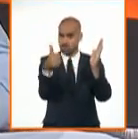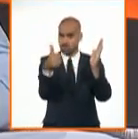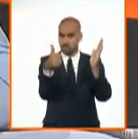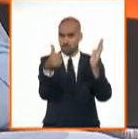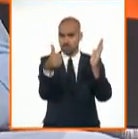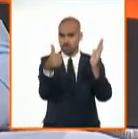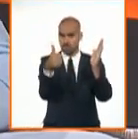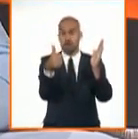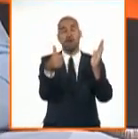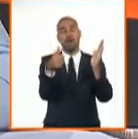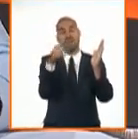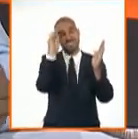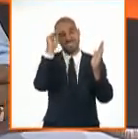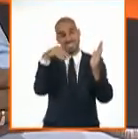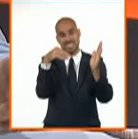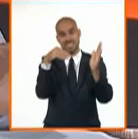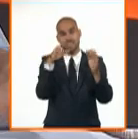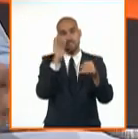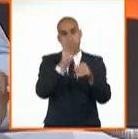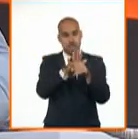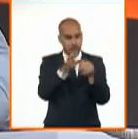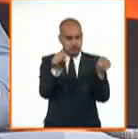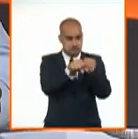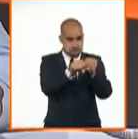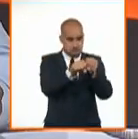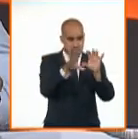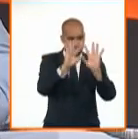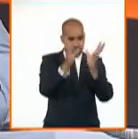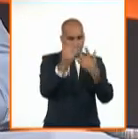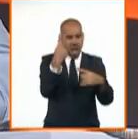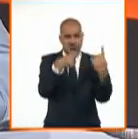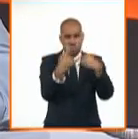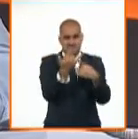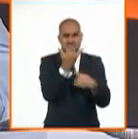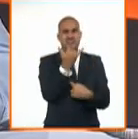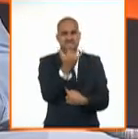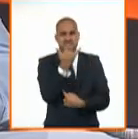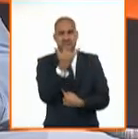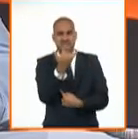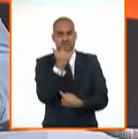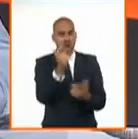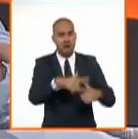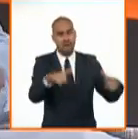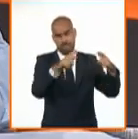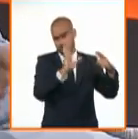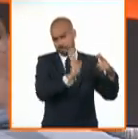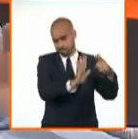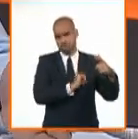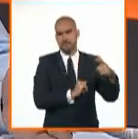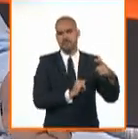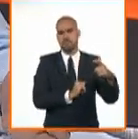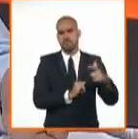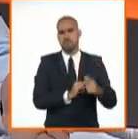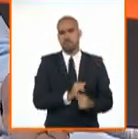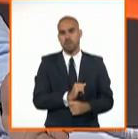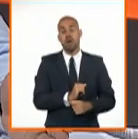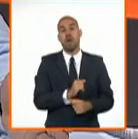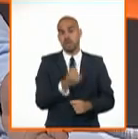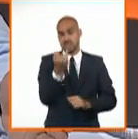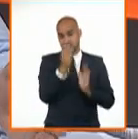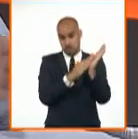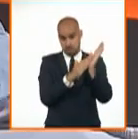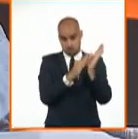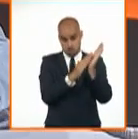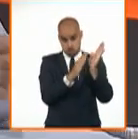para el ajuste de la etapa último esté en marcha que hemos tenido que una falla en cantera este bloque necesita un mantenimiento ligero